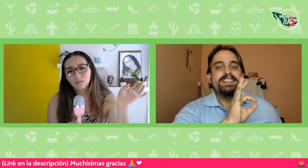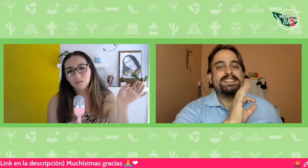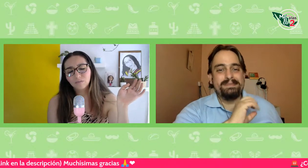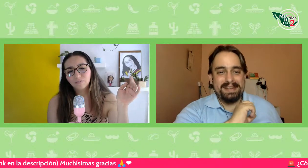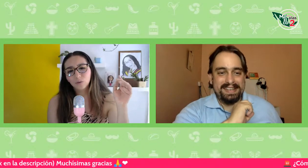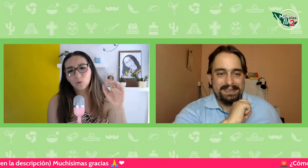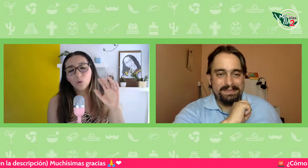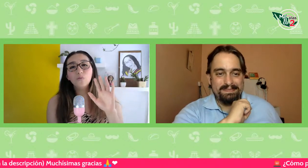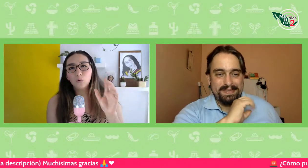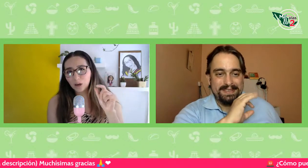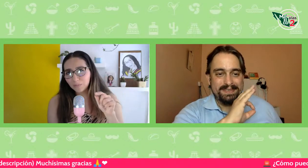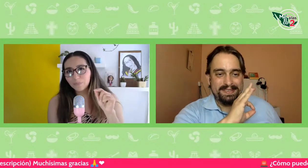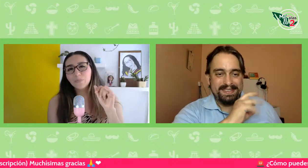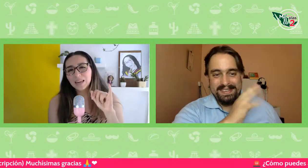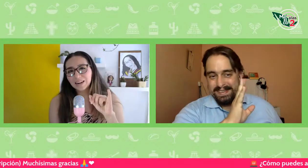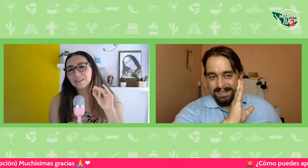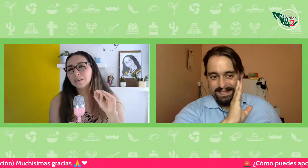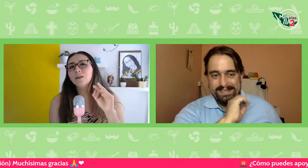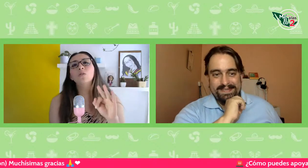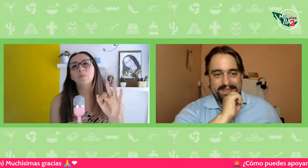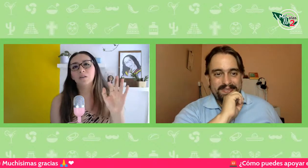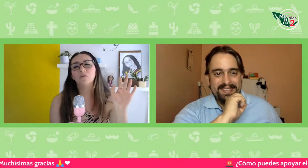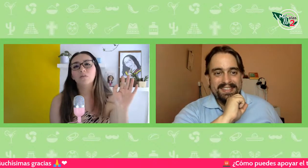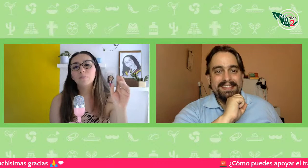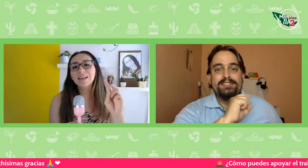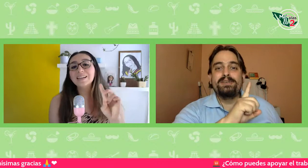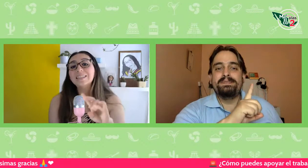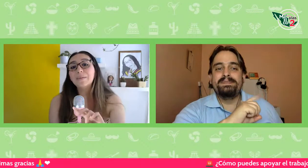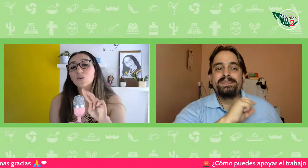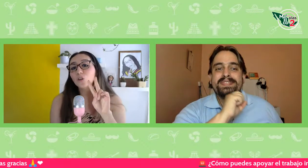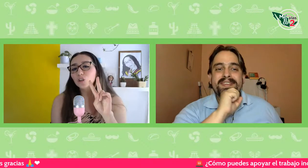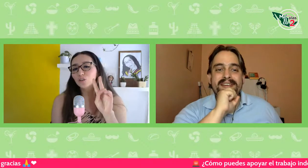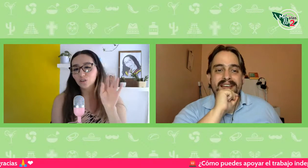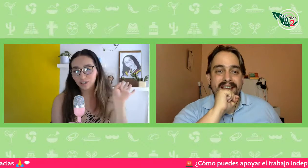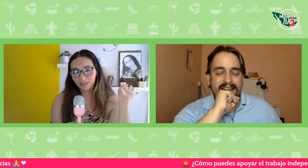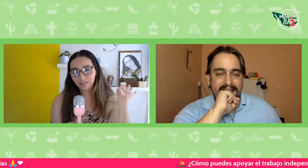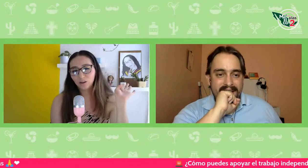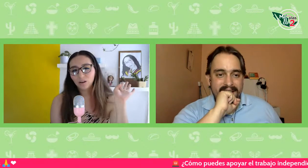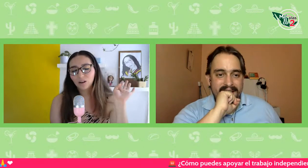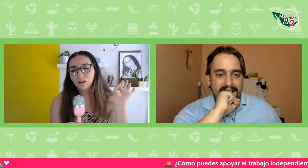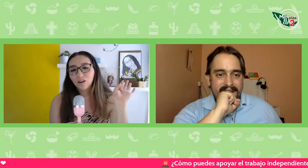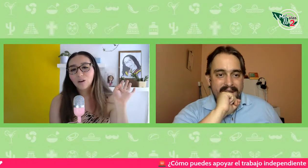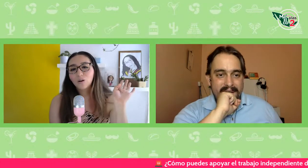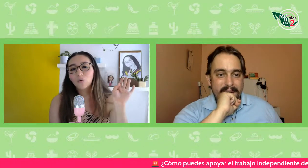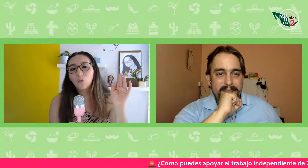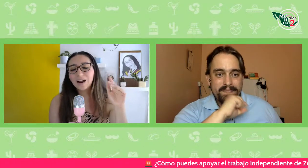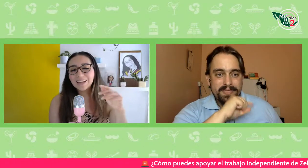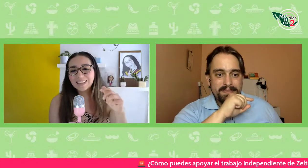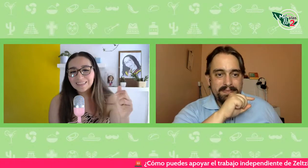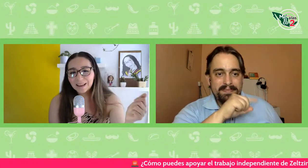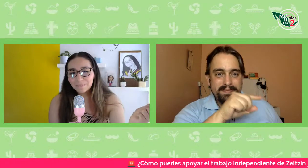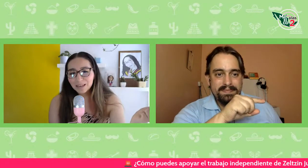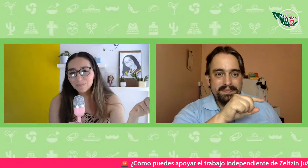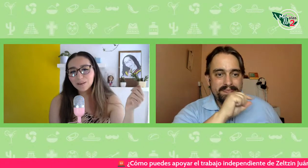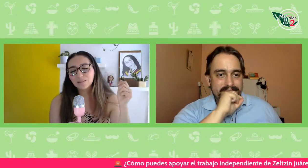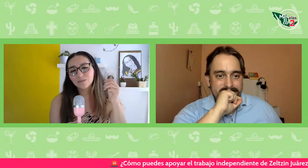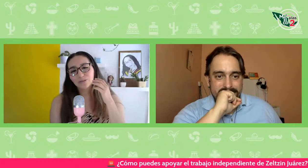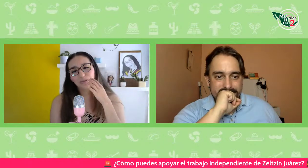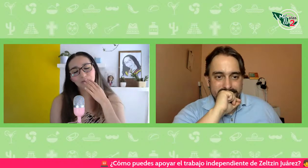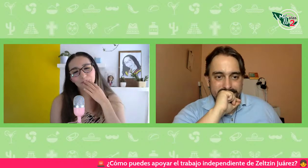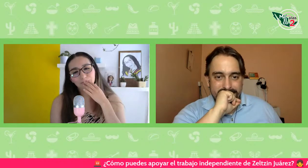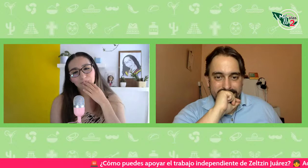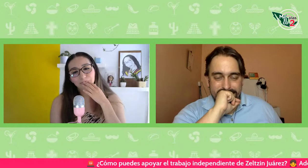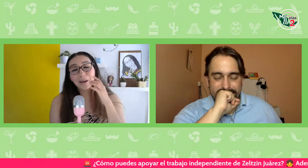y es un fin de semana no tenemos viernes al viernes sábado dos noches 40 mil